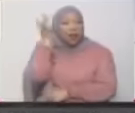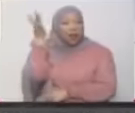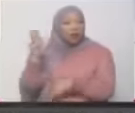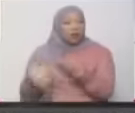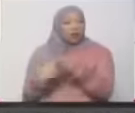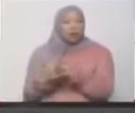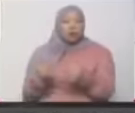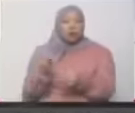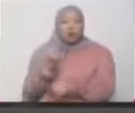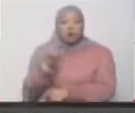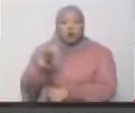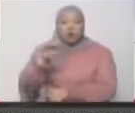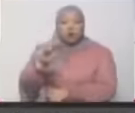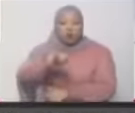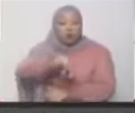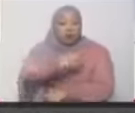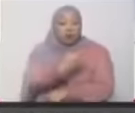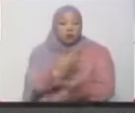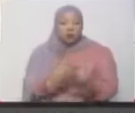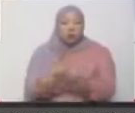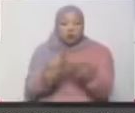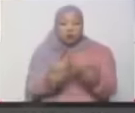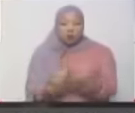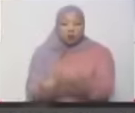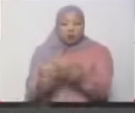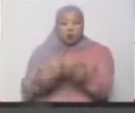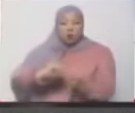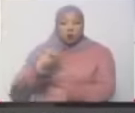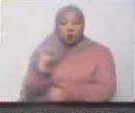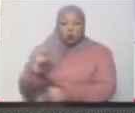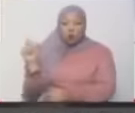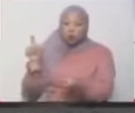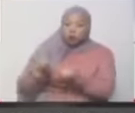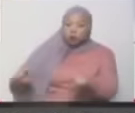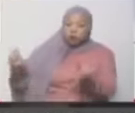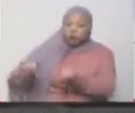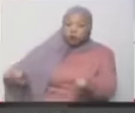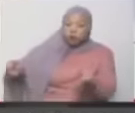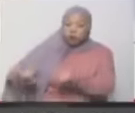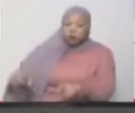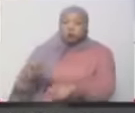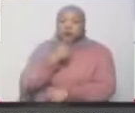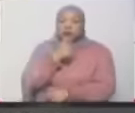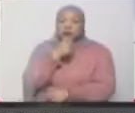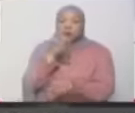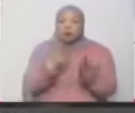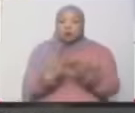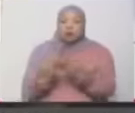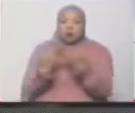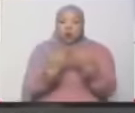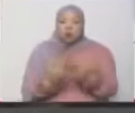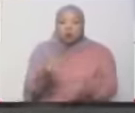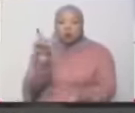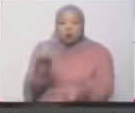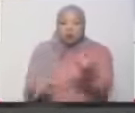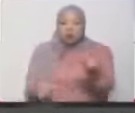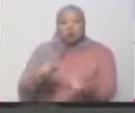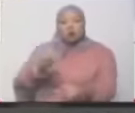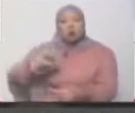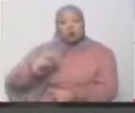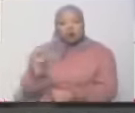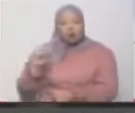la UNES, que es uno de los instrumentos más poderosos que tenemos nosotros para la formación, ¿quiénes deben ir a estudiar en la UNES? Los